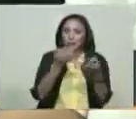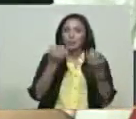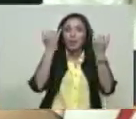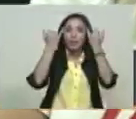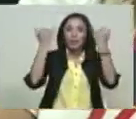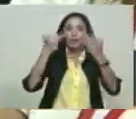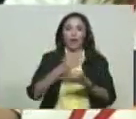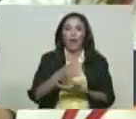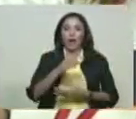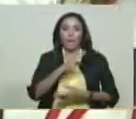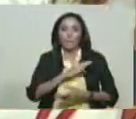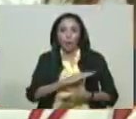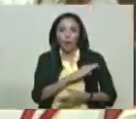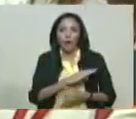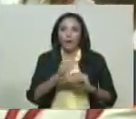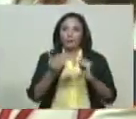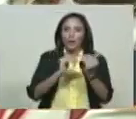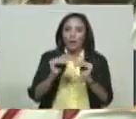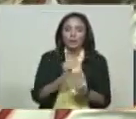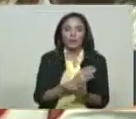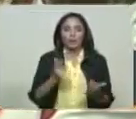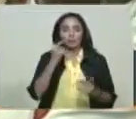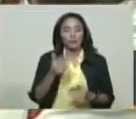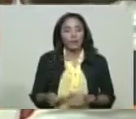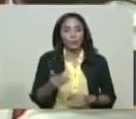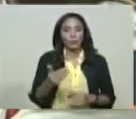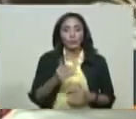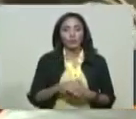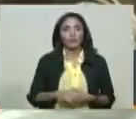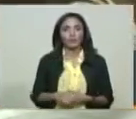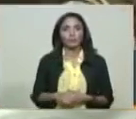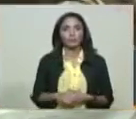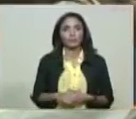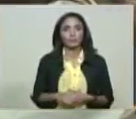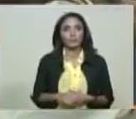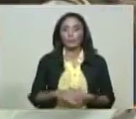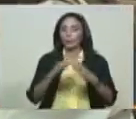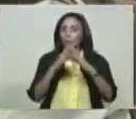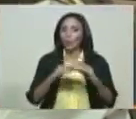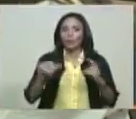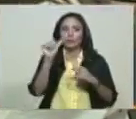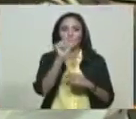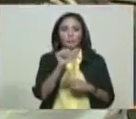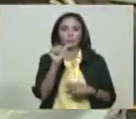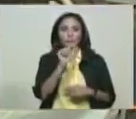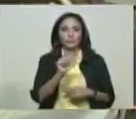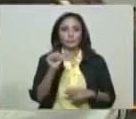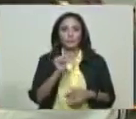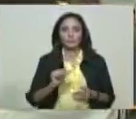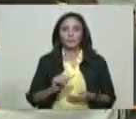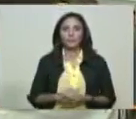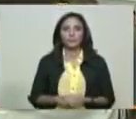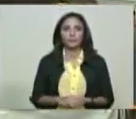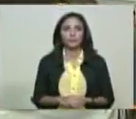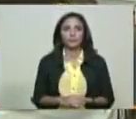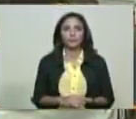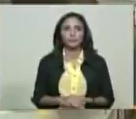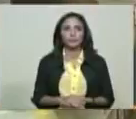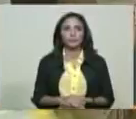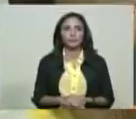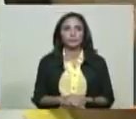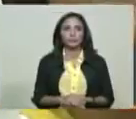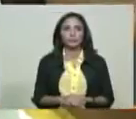como el que necesitamos amerita que toda la semana diosdado piñate el